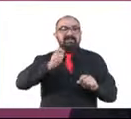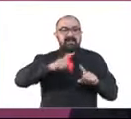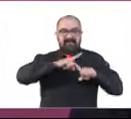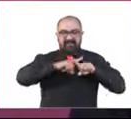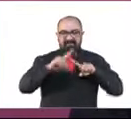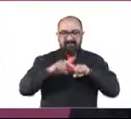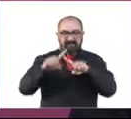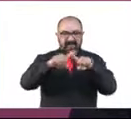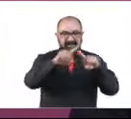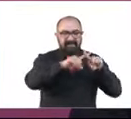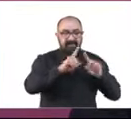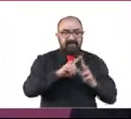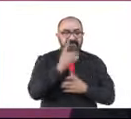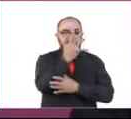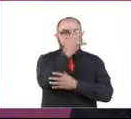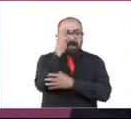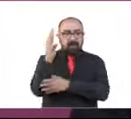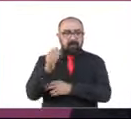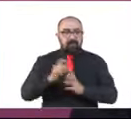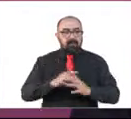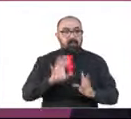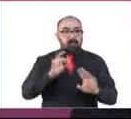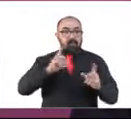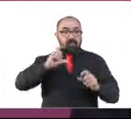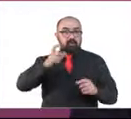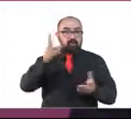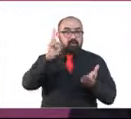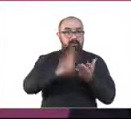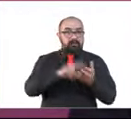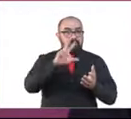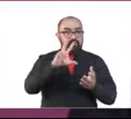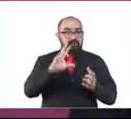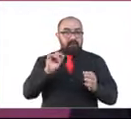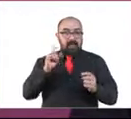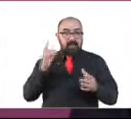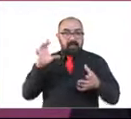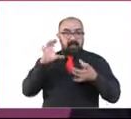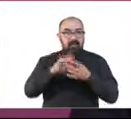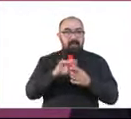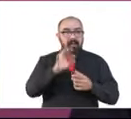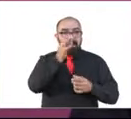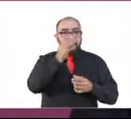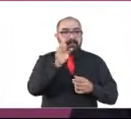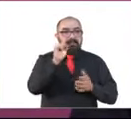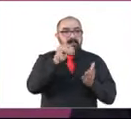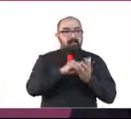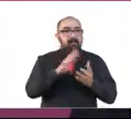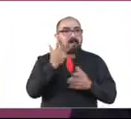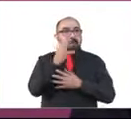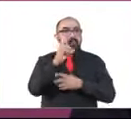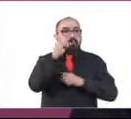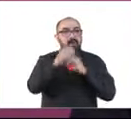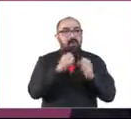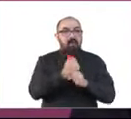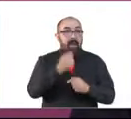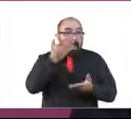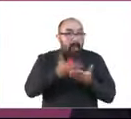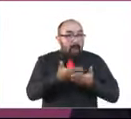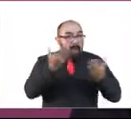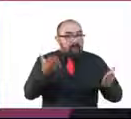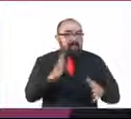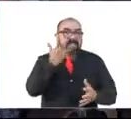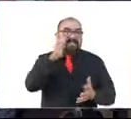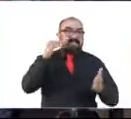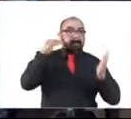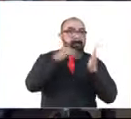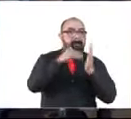Y cuando llegamos en 2018 se producían 600 mil árboles en un año. Hoy estamos produciendo 10